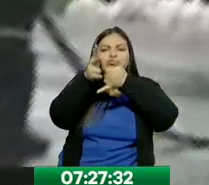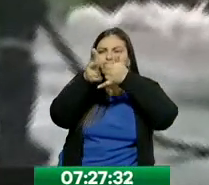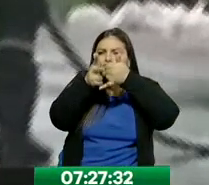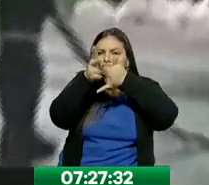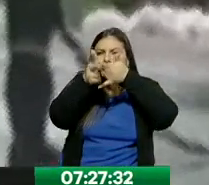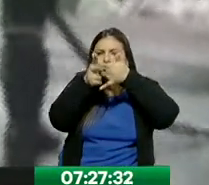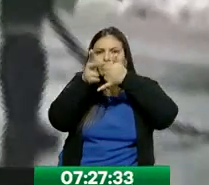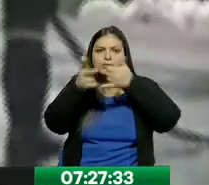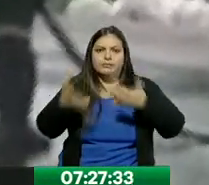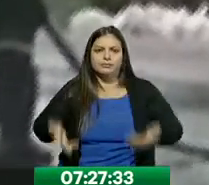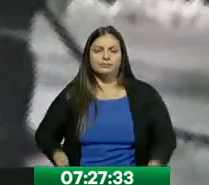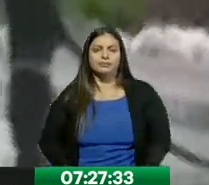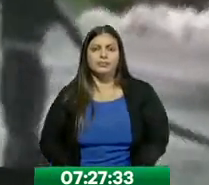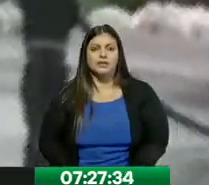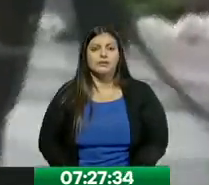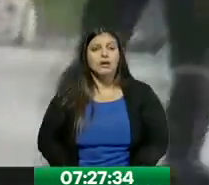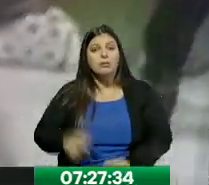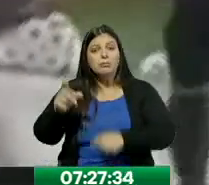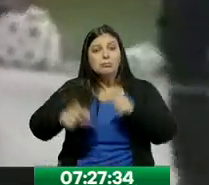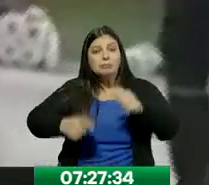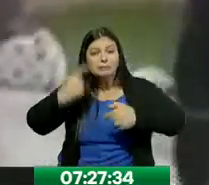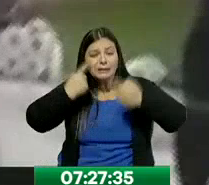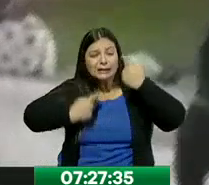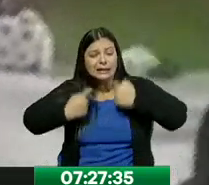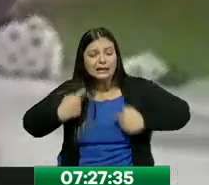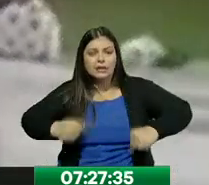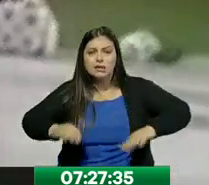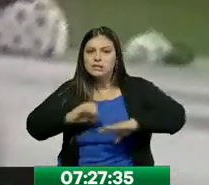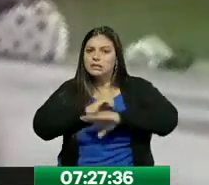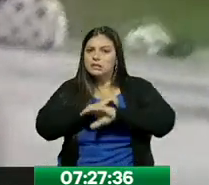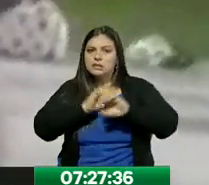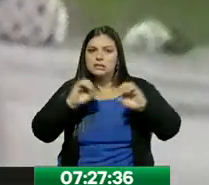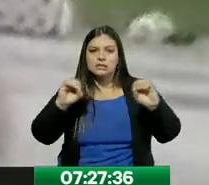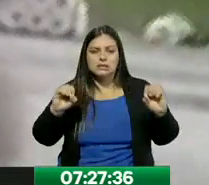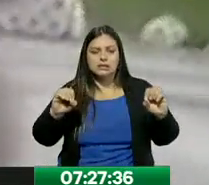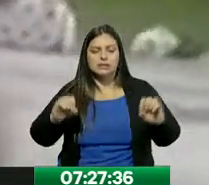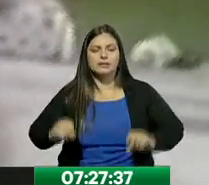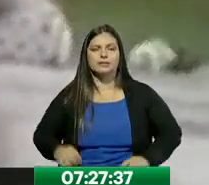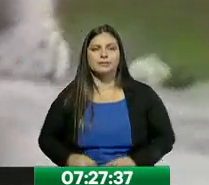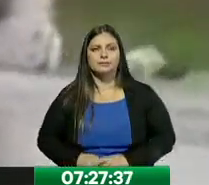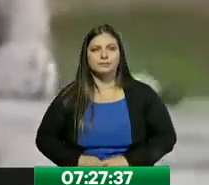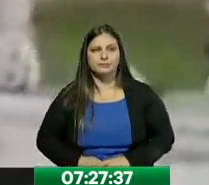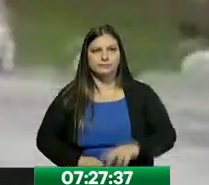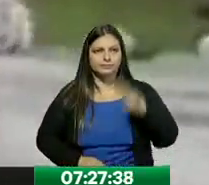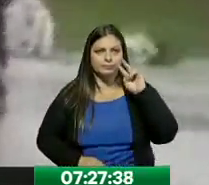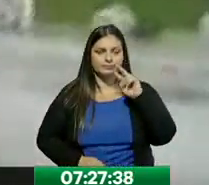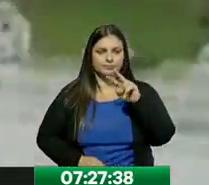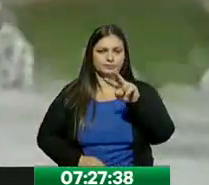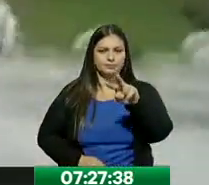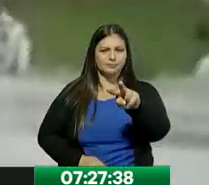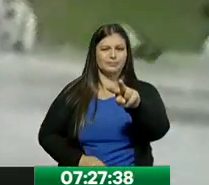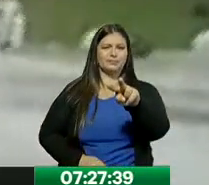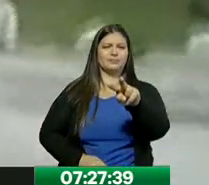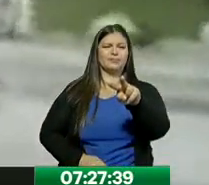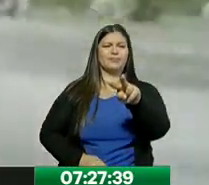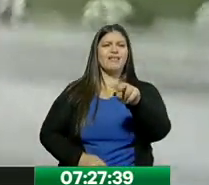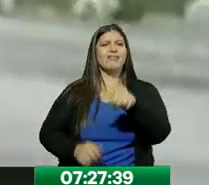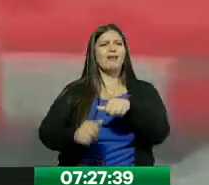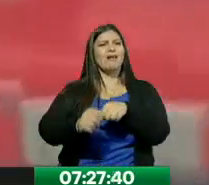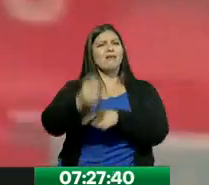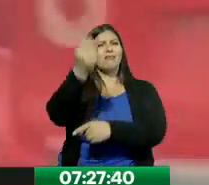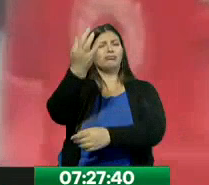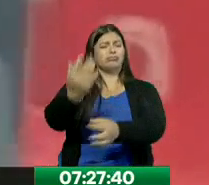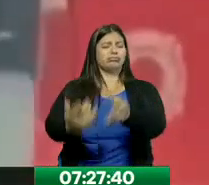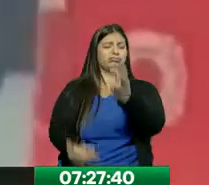se reportaron personas heridas durante la emergencia, que fue divisada desde algunos kilómetros de distancia por la columna